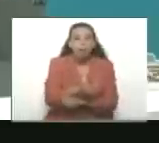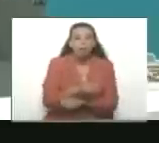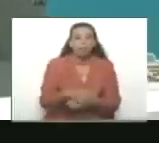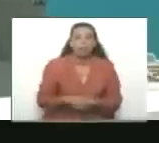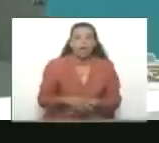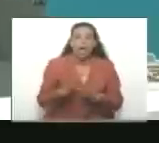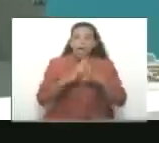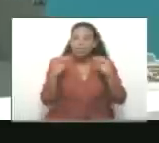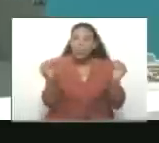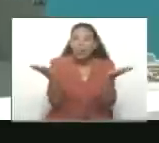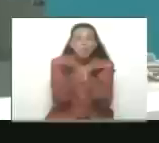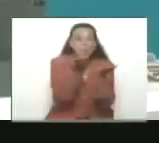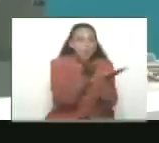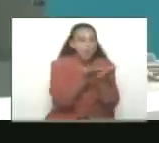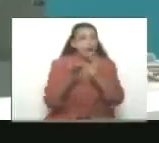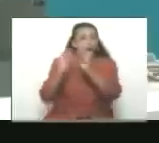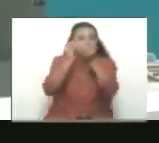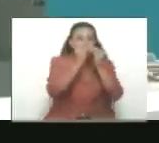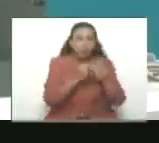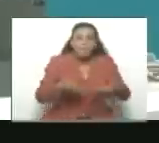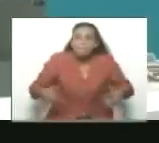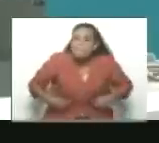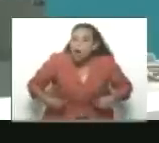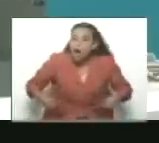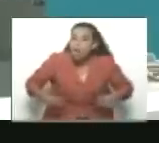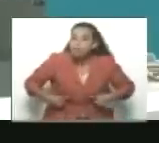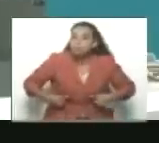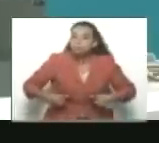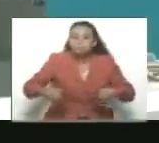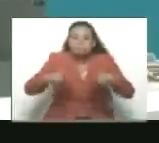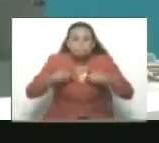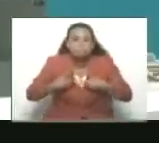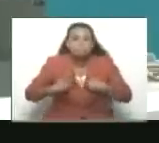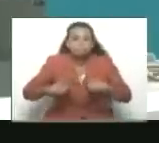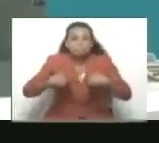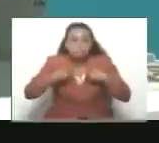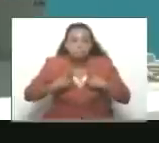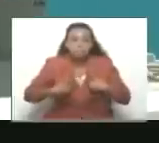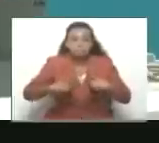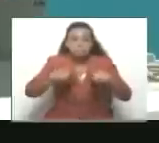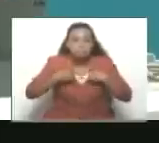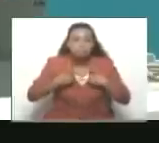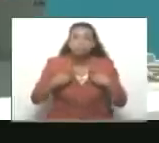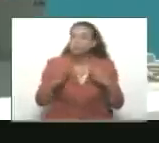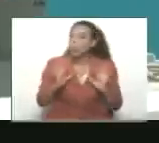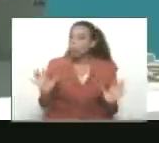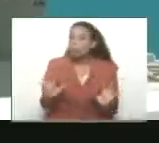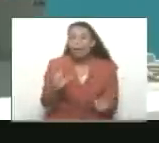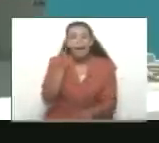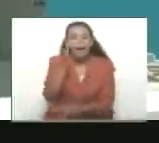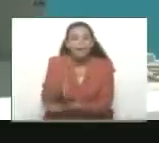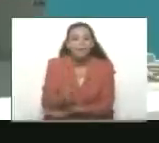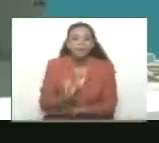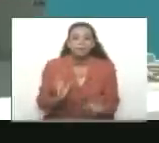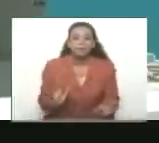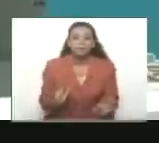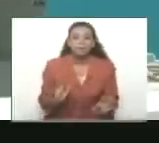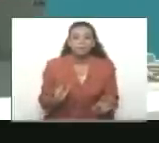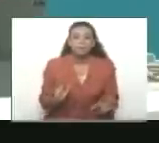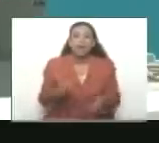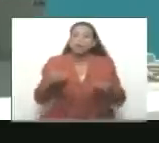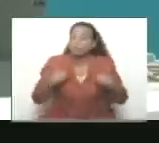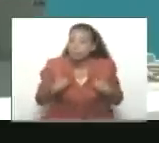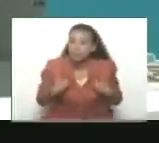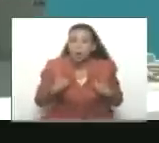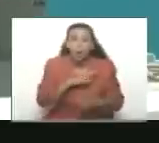tenemos que llegar a todas pariendo pariendo pariendo Claro que sí que hemos que parir